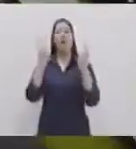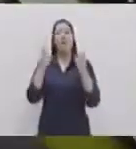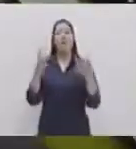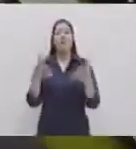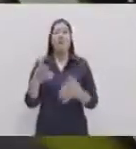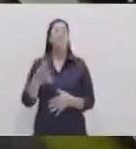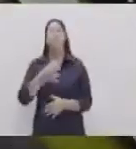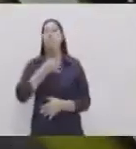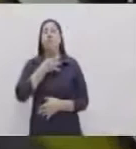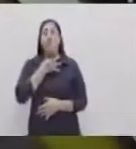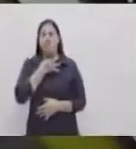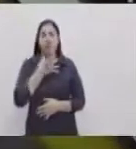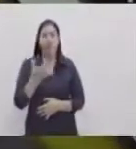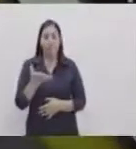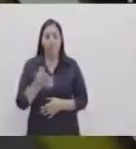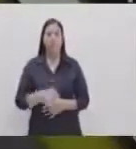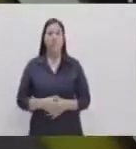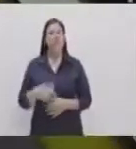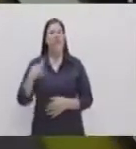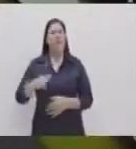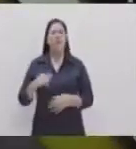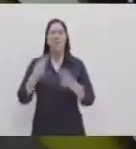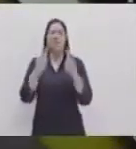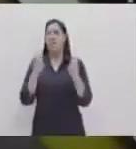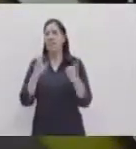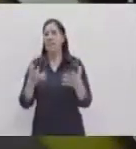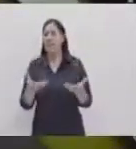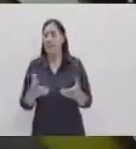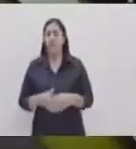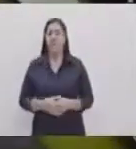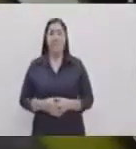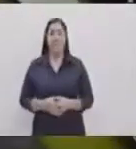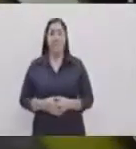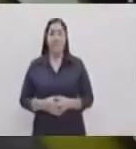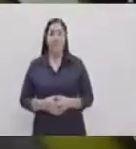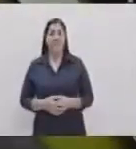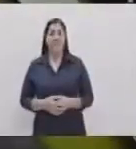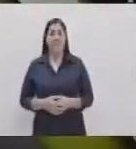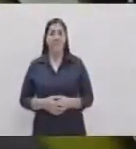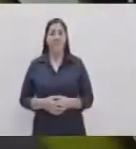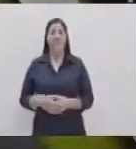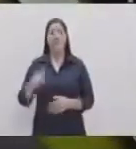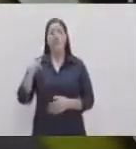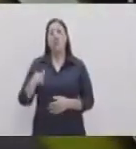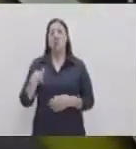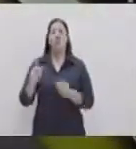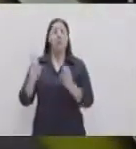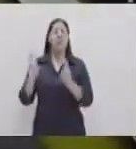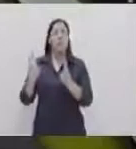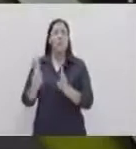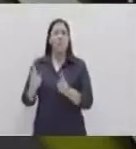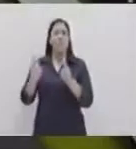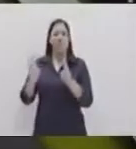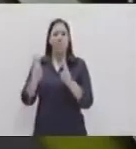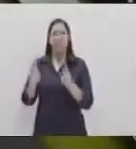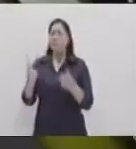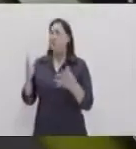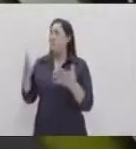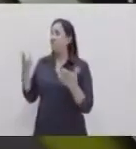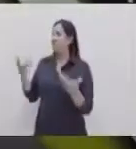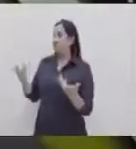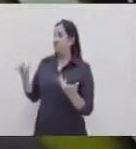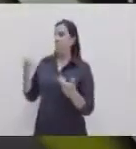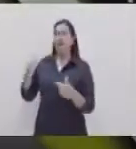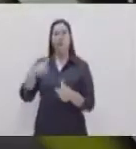un gusto tenerla aquí. Cuéntenos, ¿cuál es el tema de hoy? Claudia, hoy vamos a platicar acerca de los compuestos